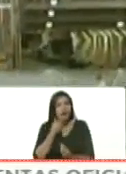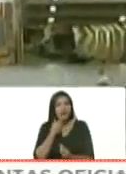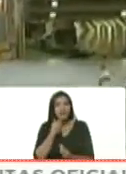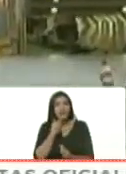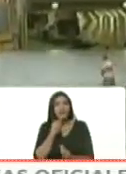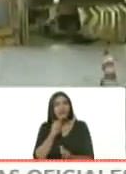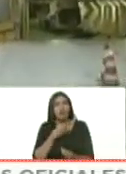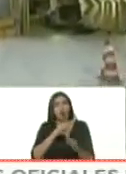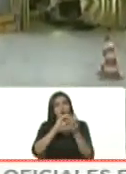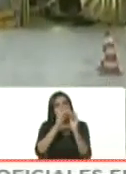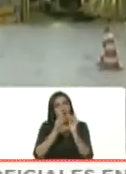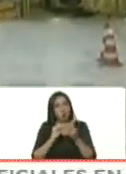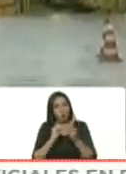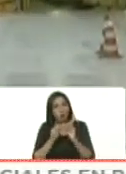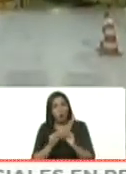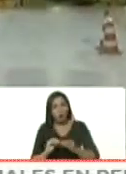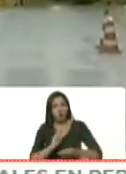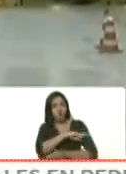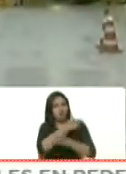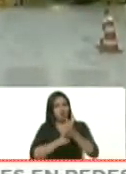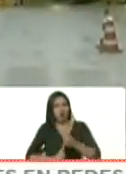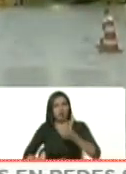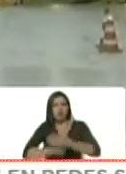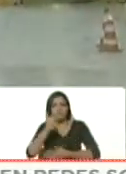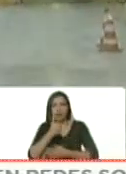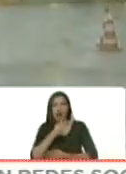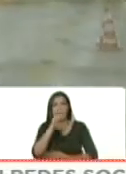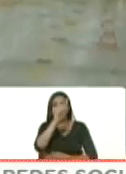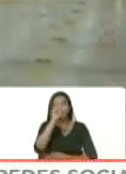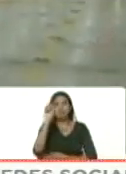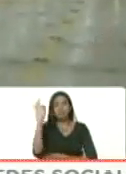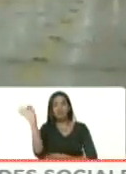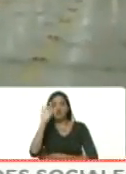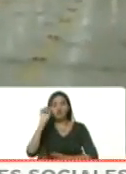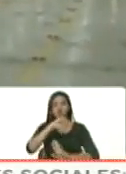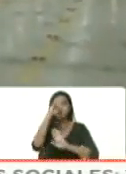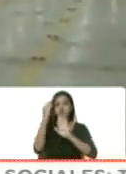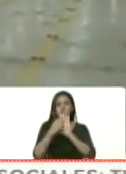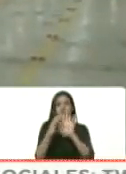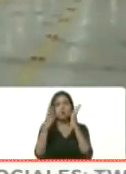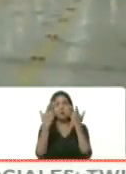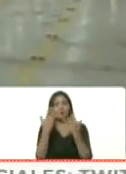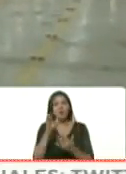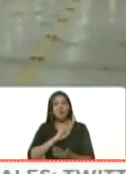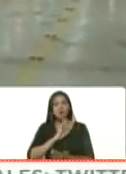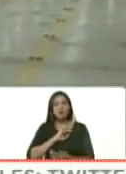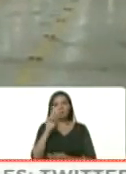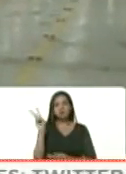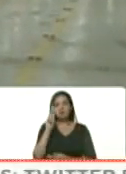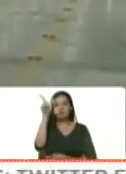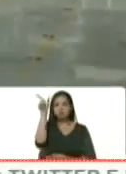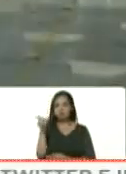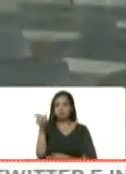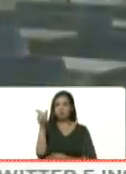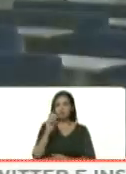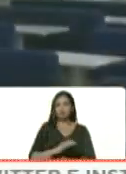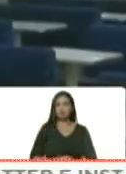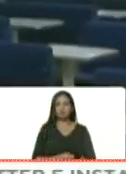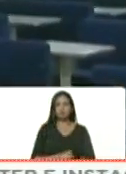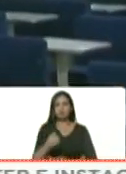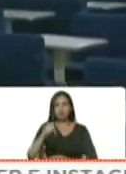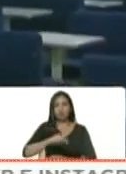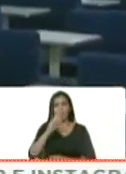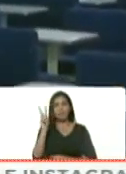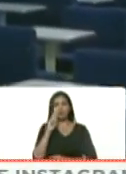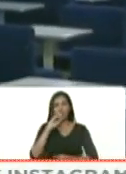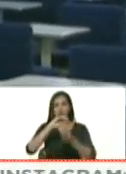reparado, repotenciado al 100% por mano de obra venezolana, Made in